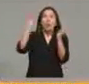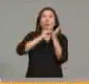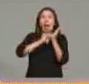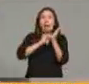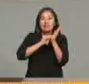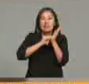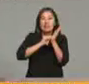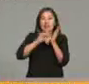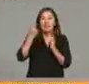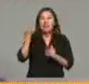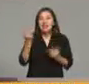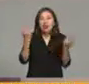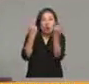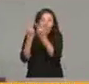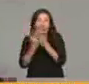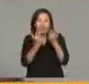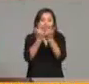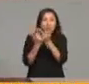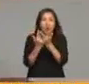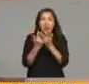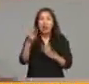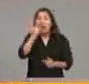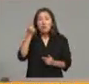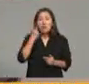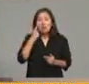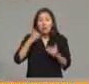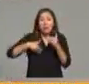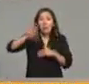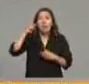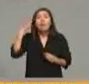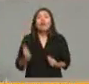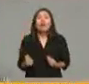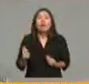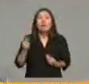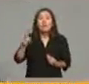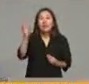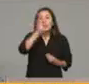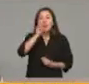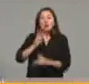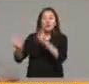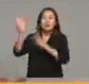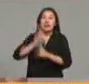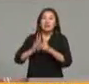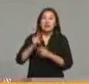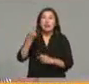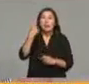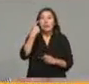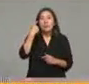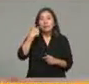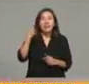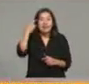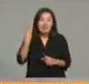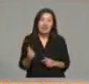más que el hombre en una de estas charlas yo preguntaba por qué vive y la mujer vive siete años más que el hombre y una mujer me dijo y porque la mujer miente le